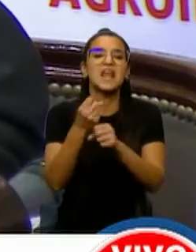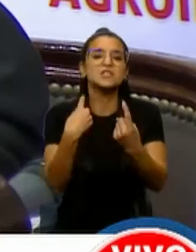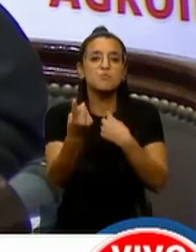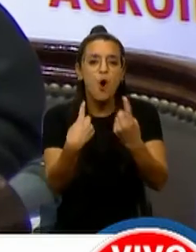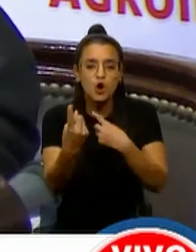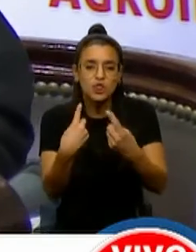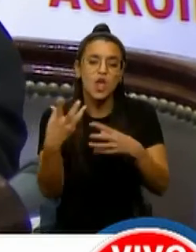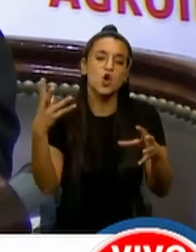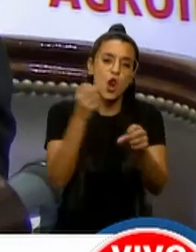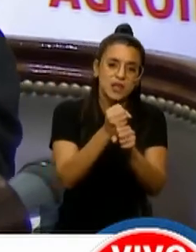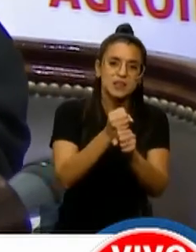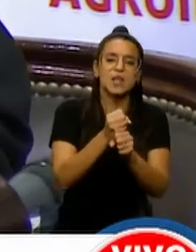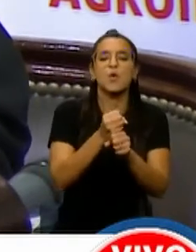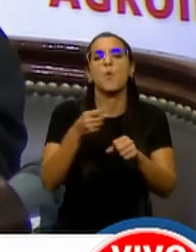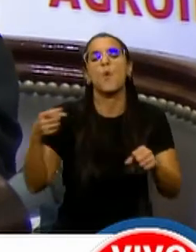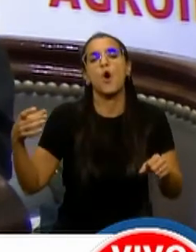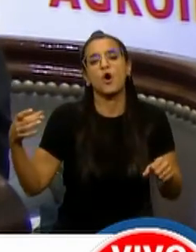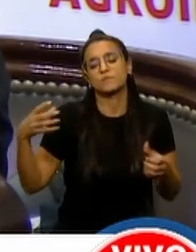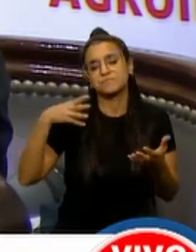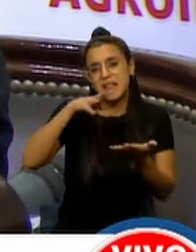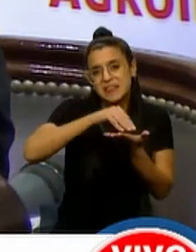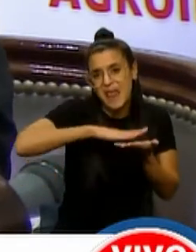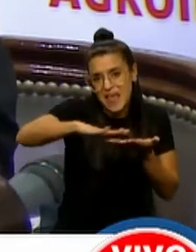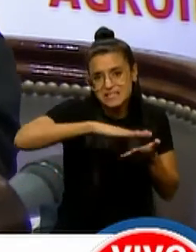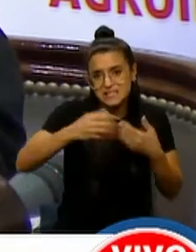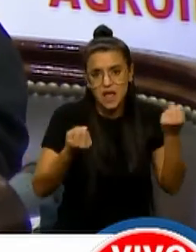transporte colectivo terrestre, el transporte público.